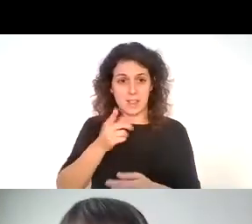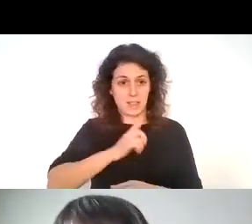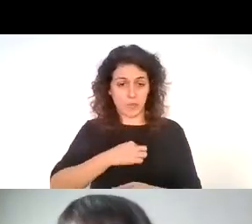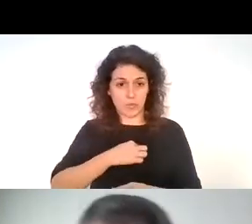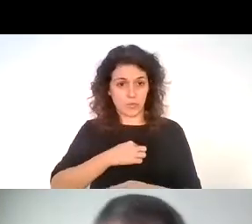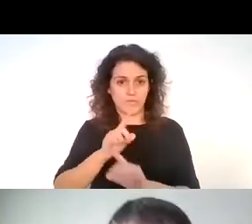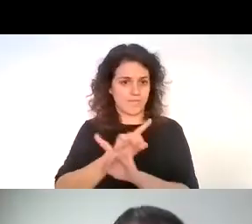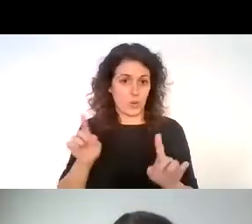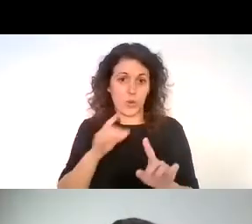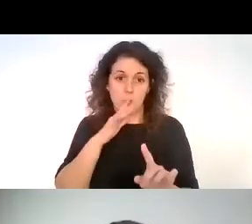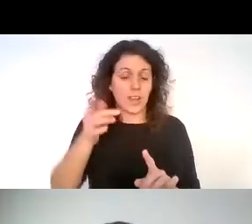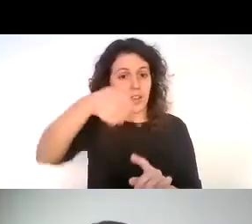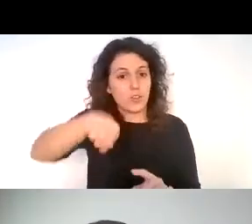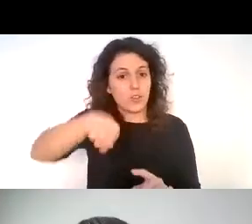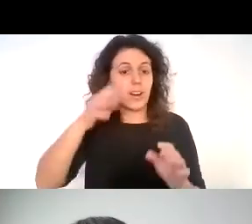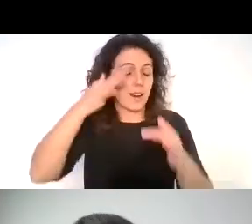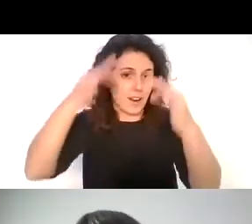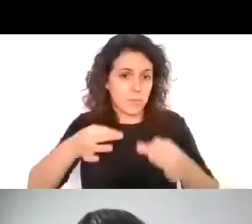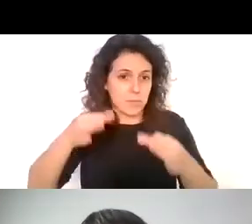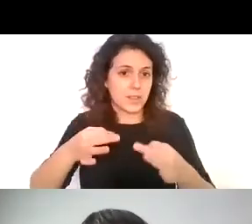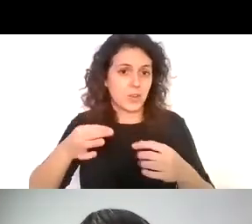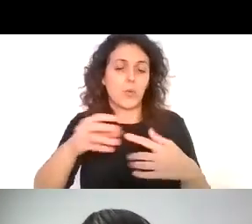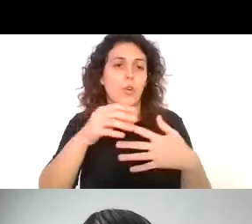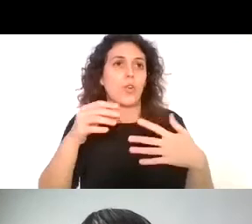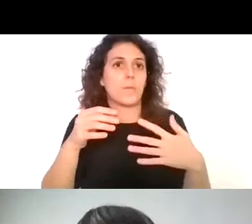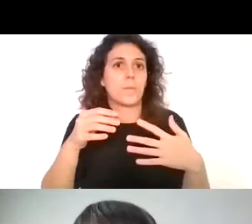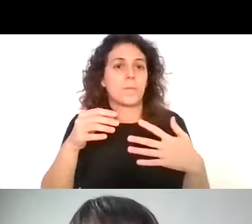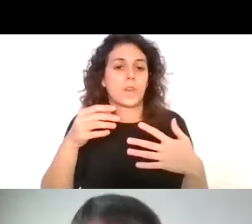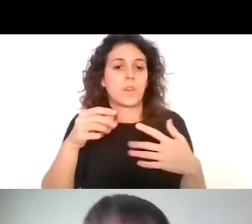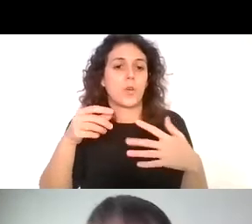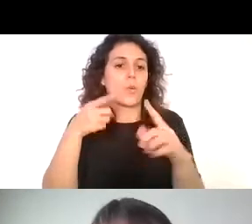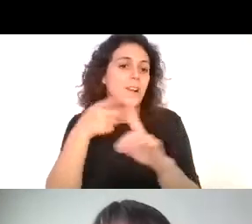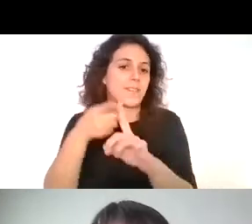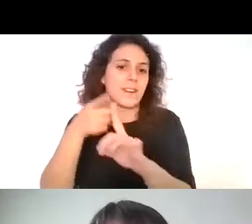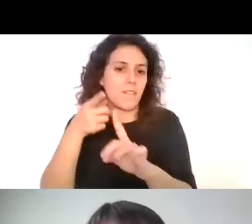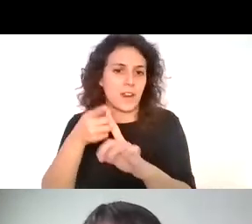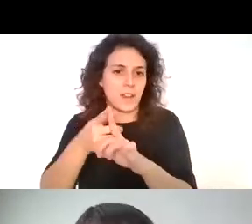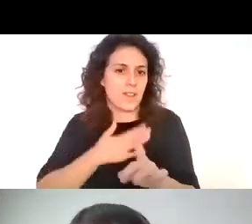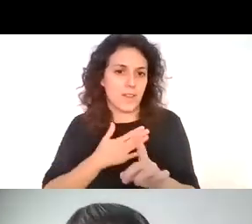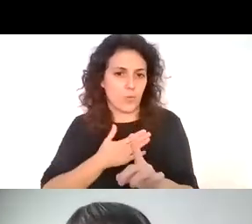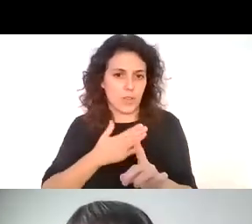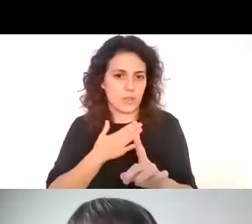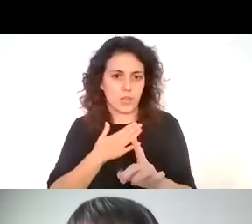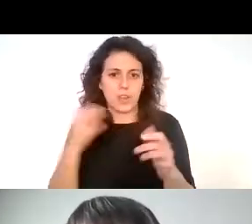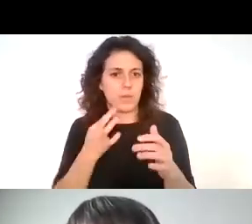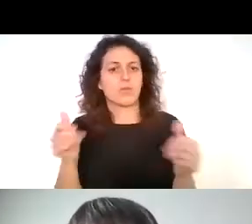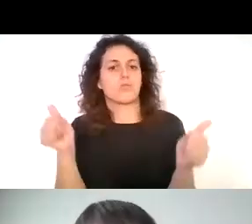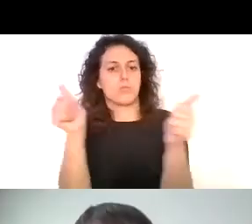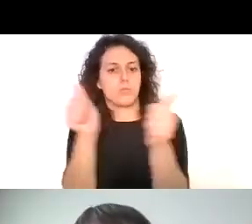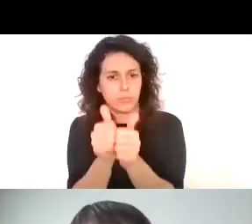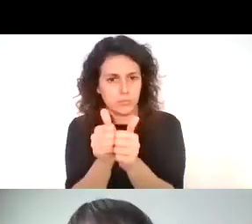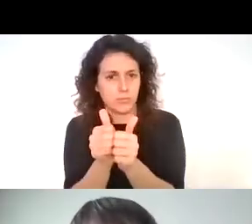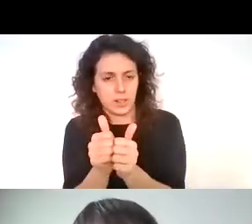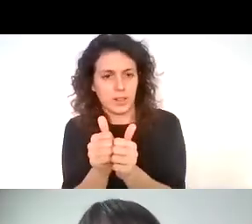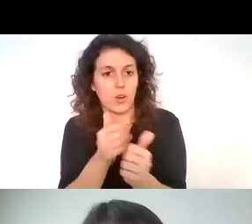los va a contar nadie, por lo tanto debemos tenerlos de nuestro lado. Y por lo tanto nos gustaría poder hacer esta